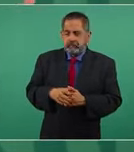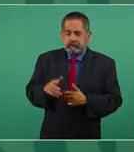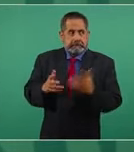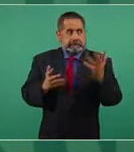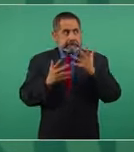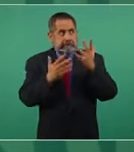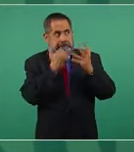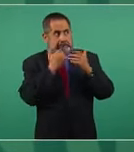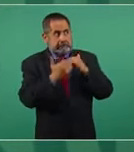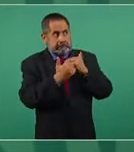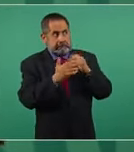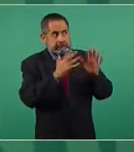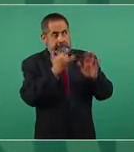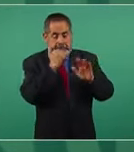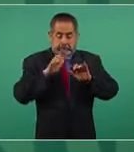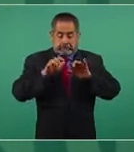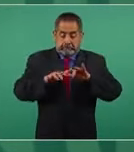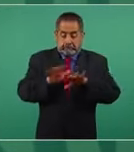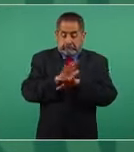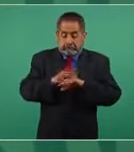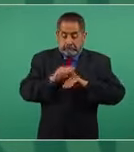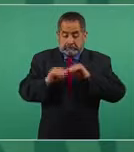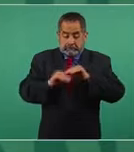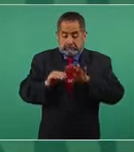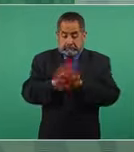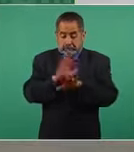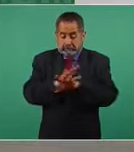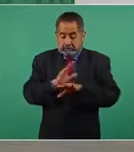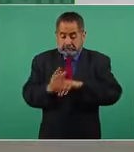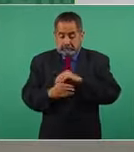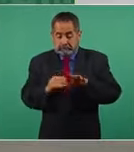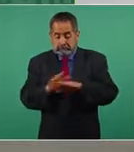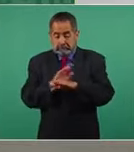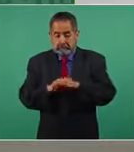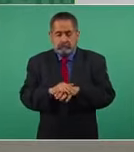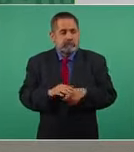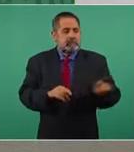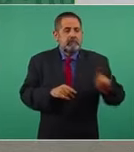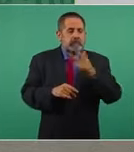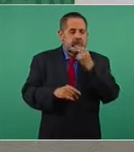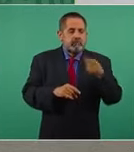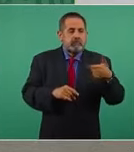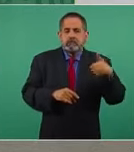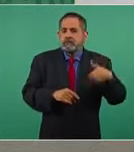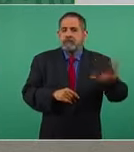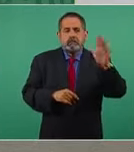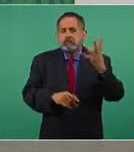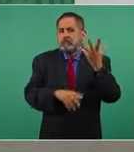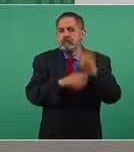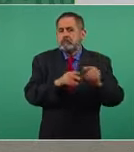modifican la resolución, pero ya el señor Caro Quintero estaba afuera.